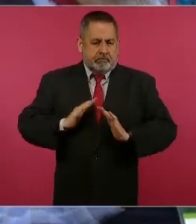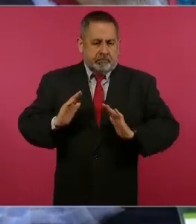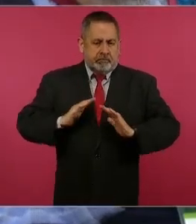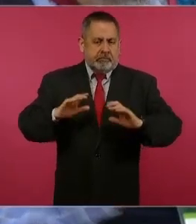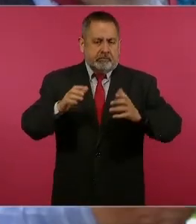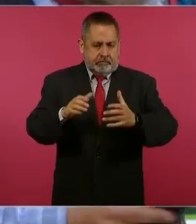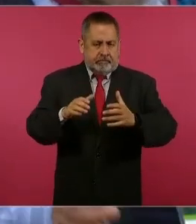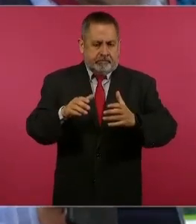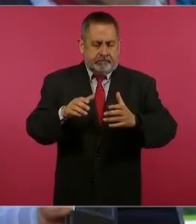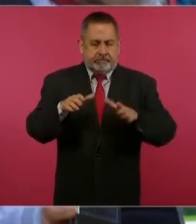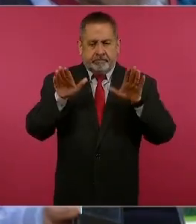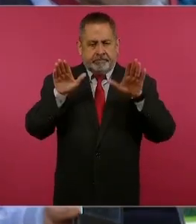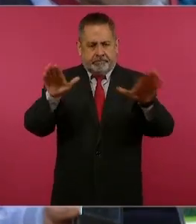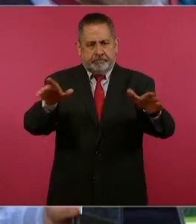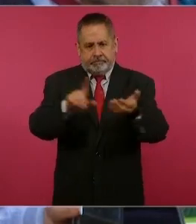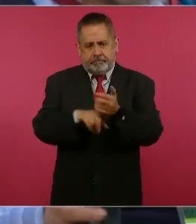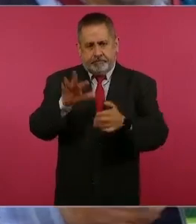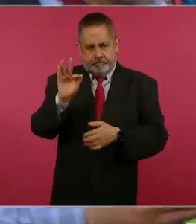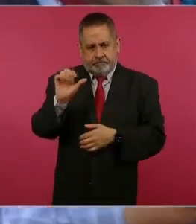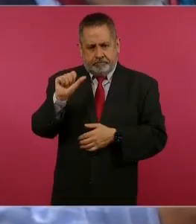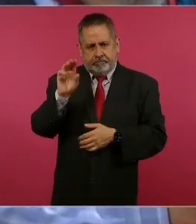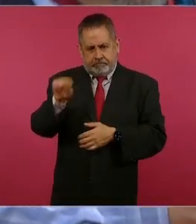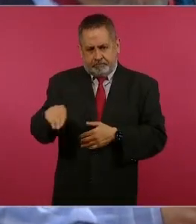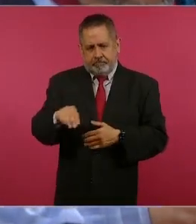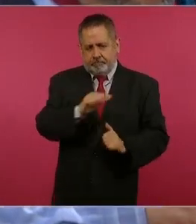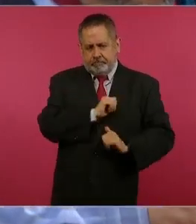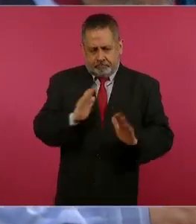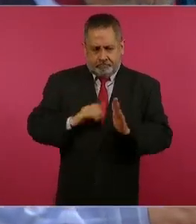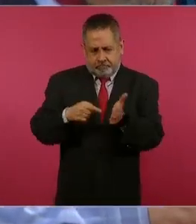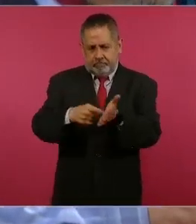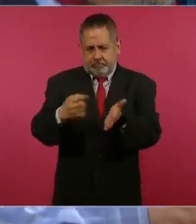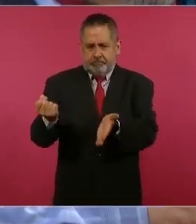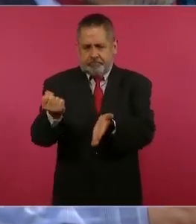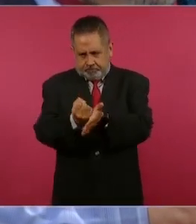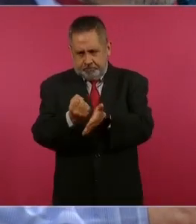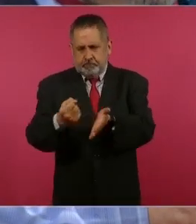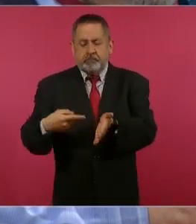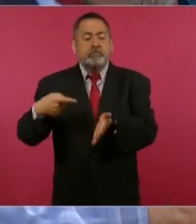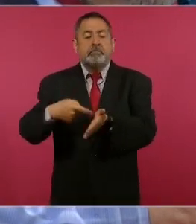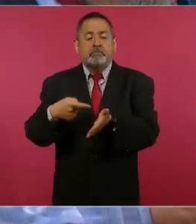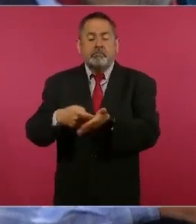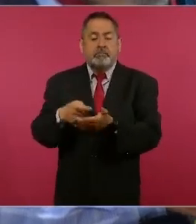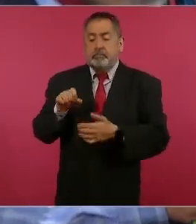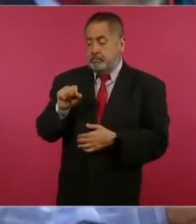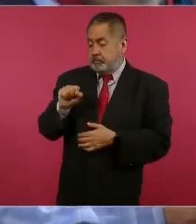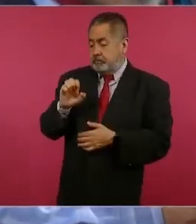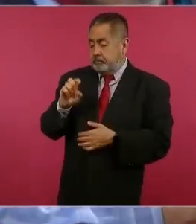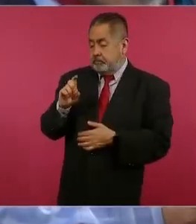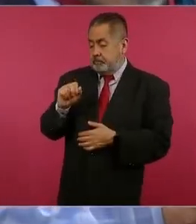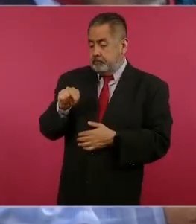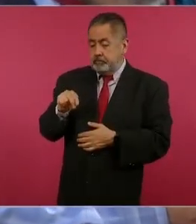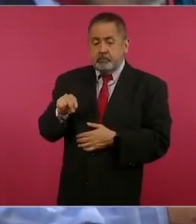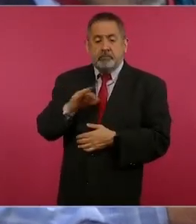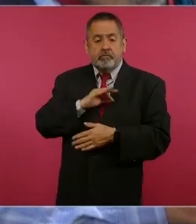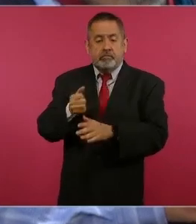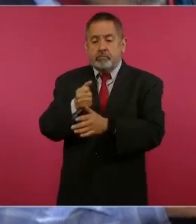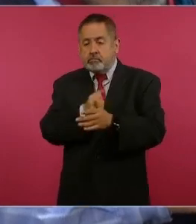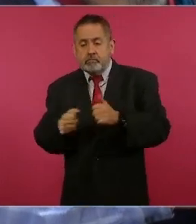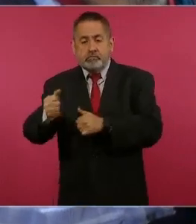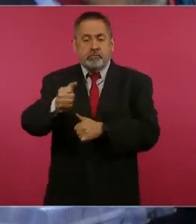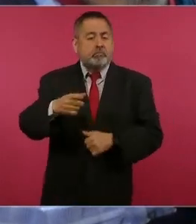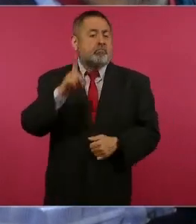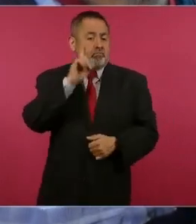y la Fuerza Aérea Mexicana, mediante la cual la SEDENA puede ser dirigida por una